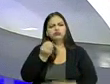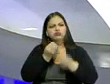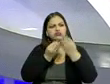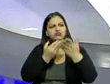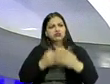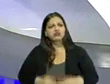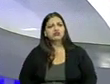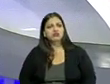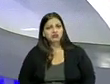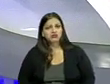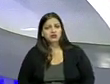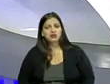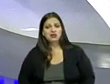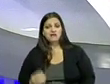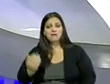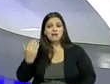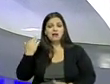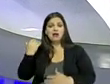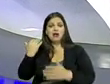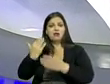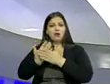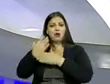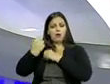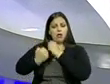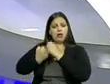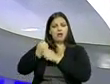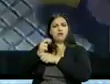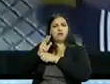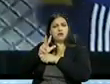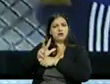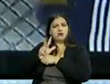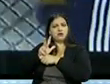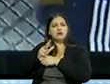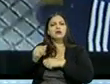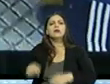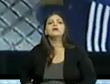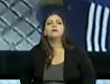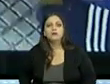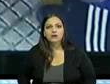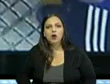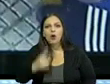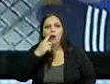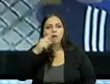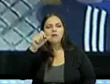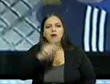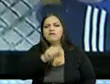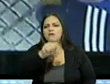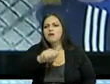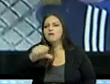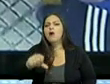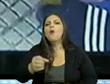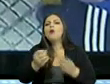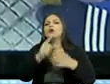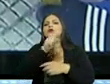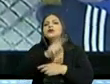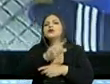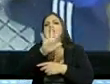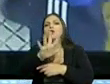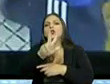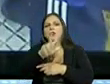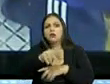a propósito de lo que él señalaba, que si bien es cierto, existe, como en el caso de la dama, en la nota periodística,